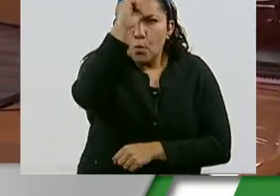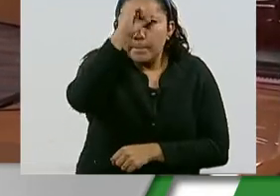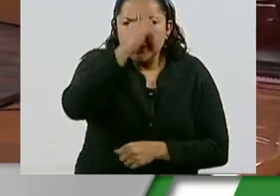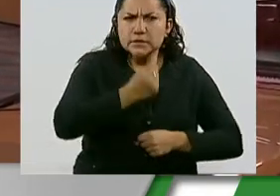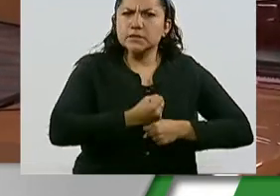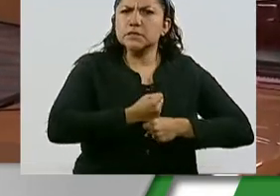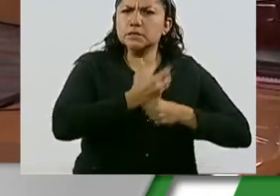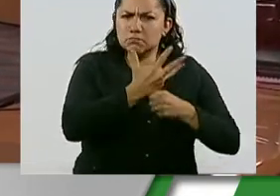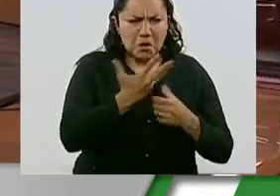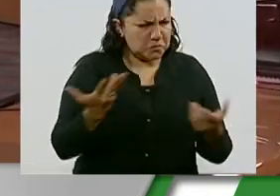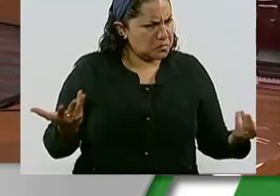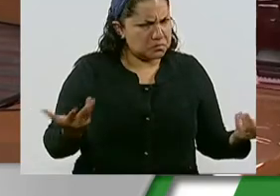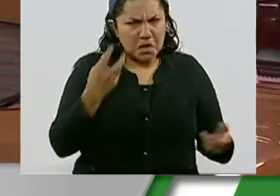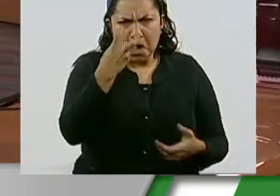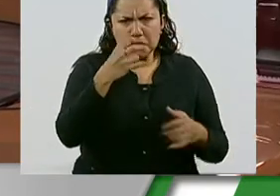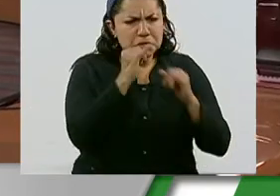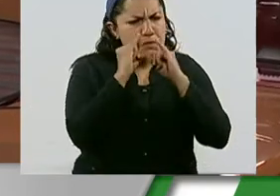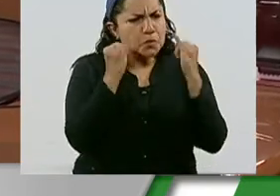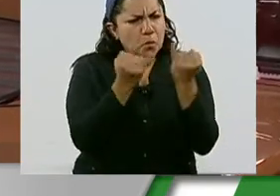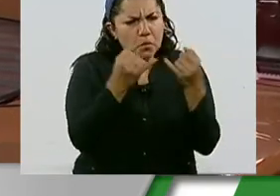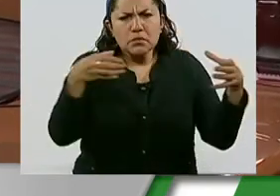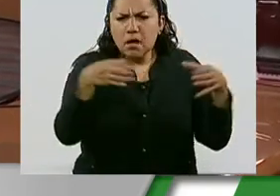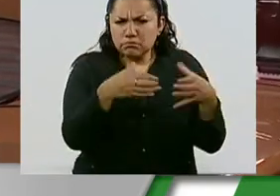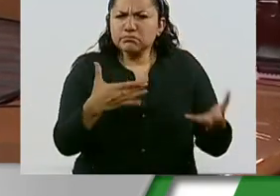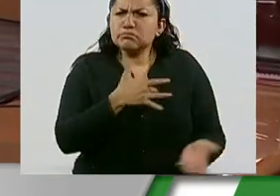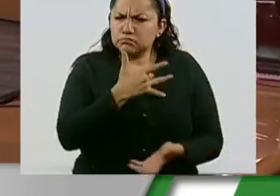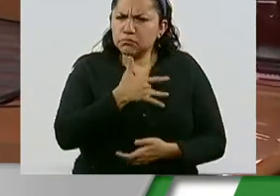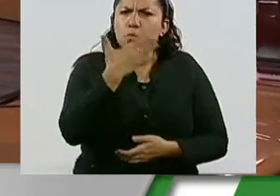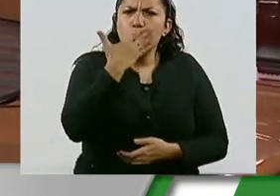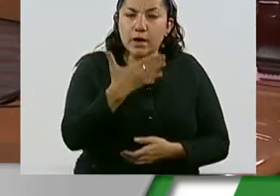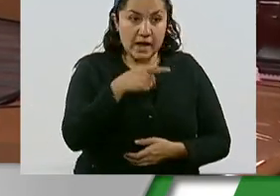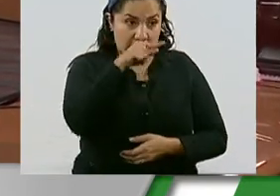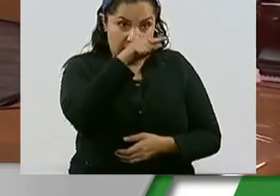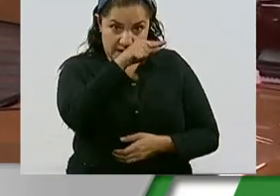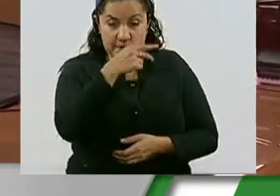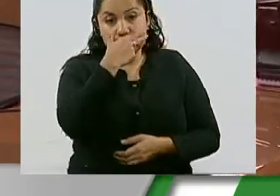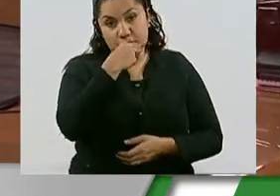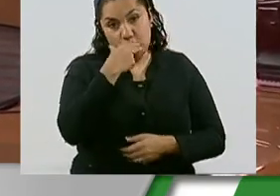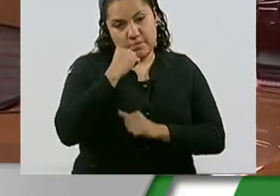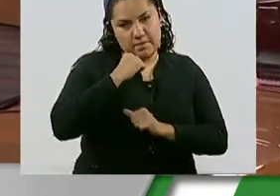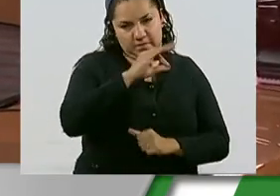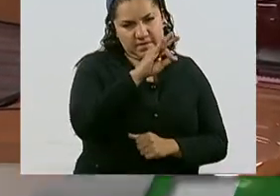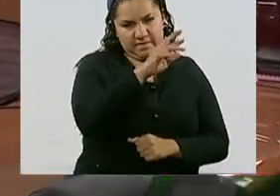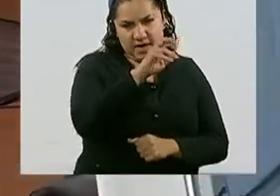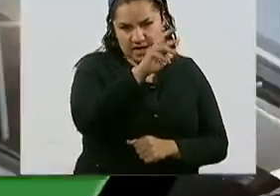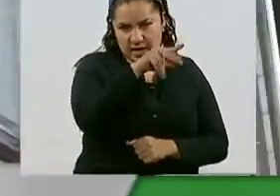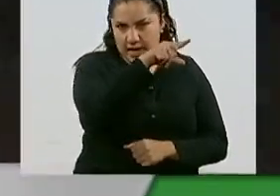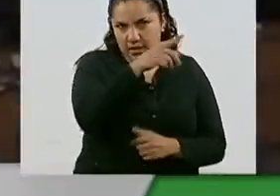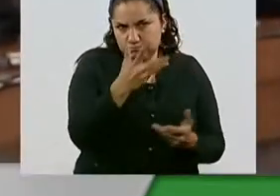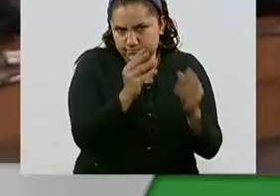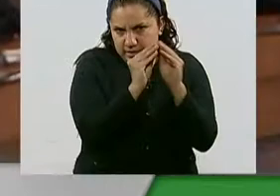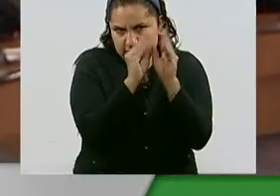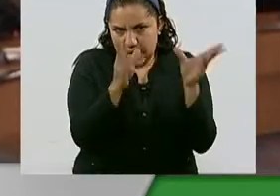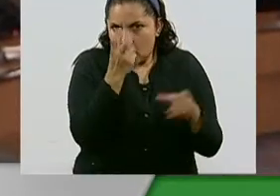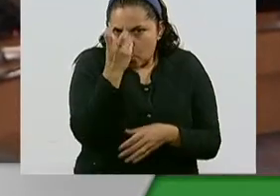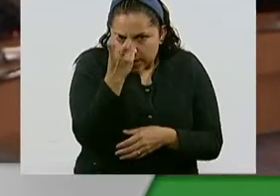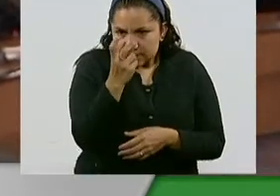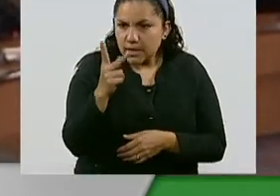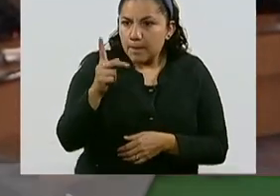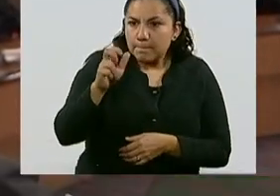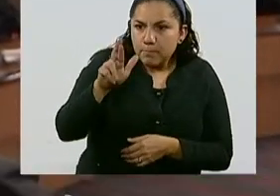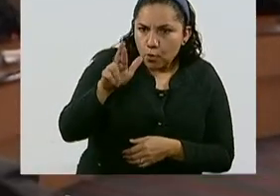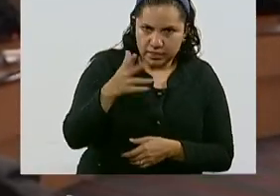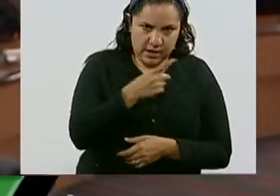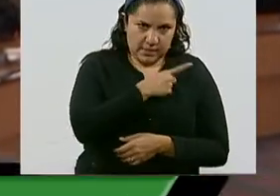el funcionario, el maestro Ferrer, da cumplimiento a un mandato constitucional en un equilibrio de poderes. No pude contestar ninguna